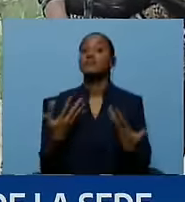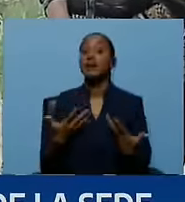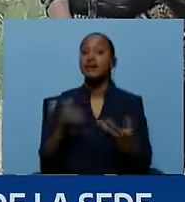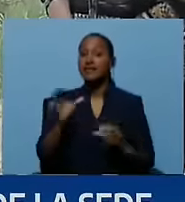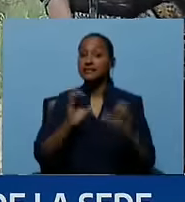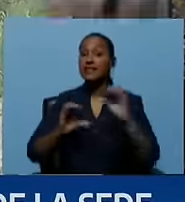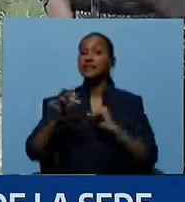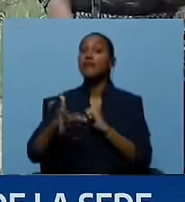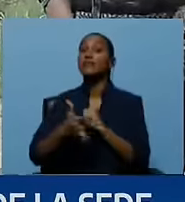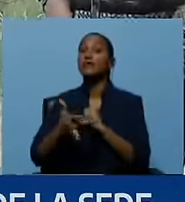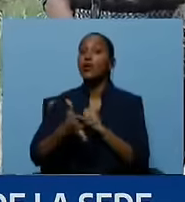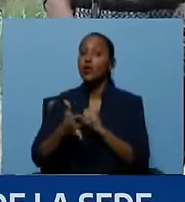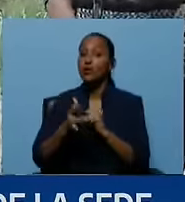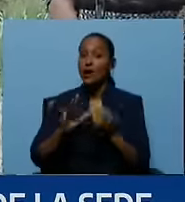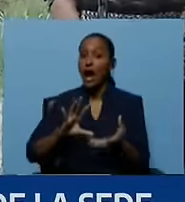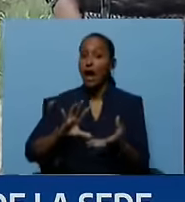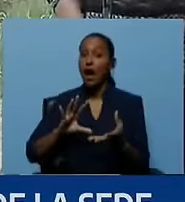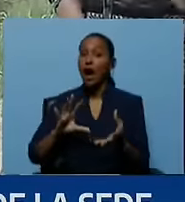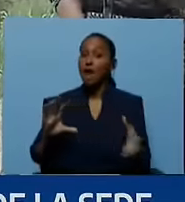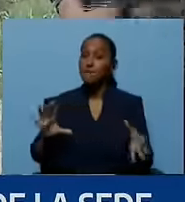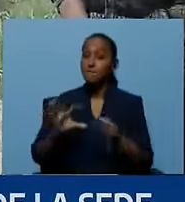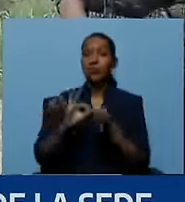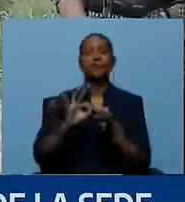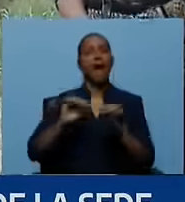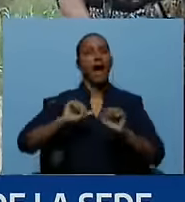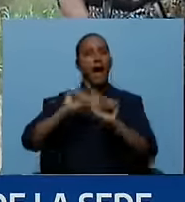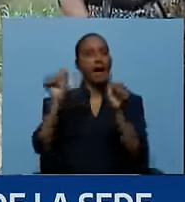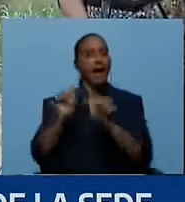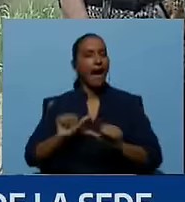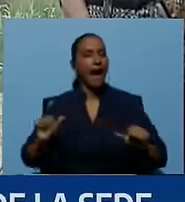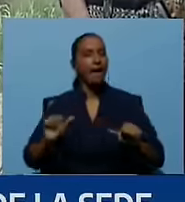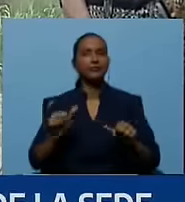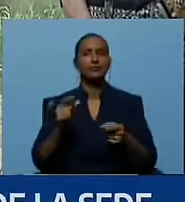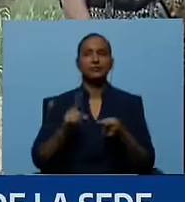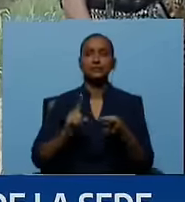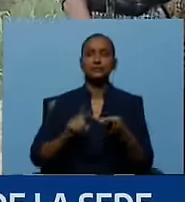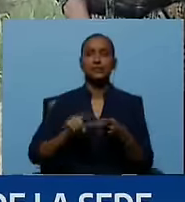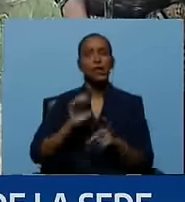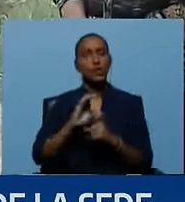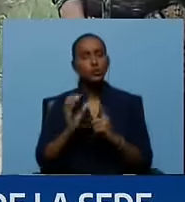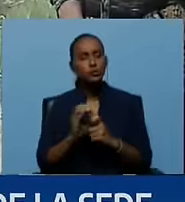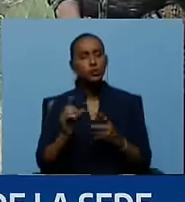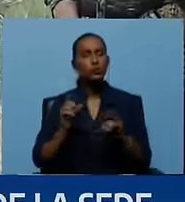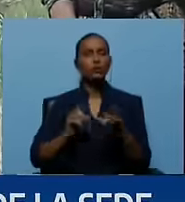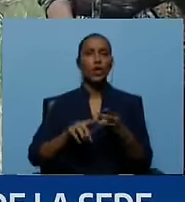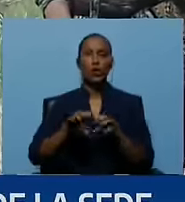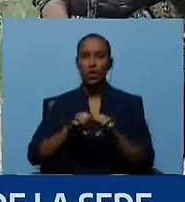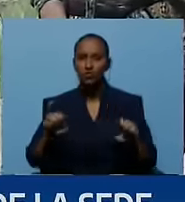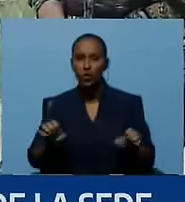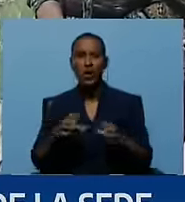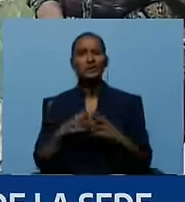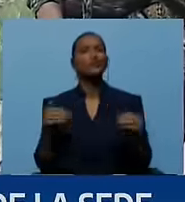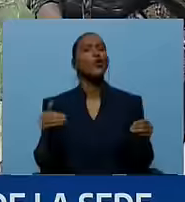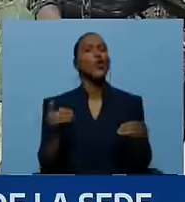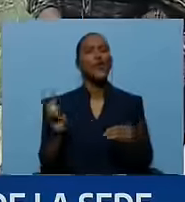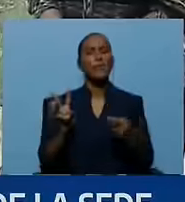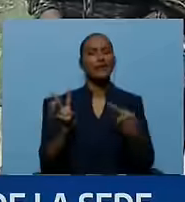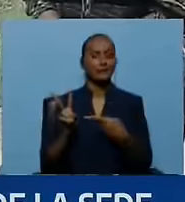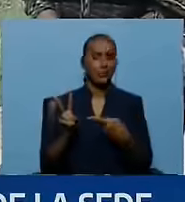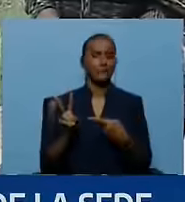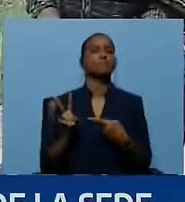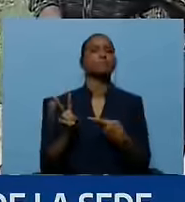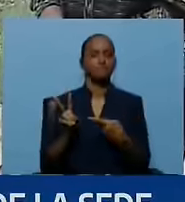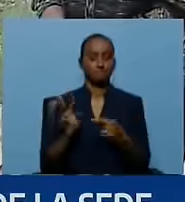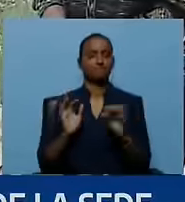tecnología articulada al arte, a la cultura, a la educación, a la espiritualidad grande de Venezuela, vamos con la